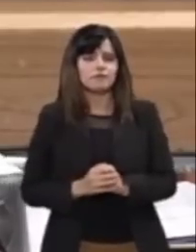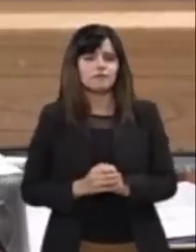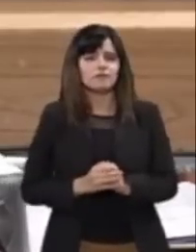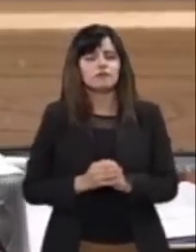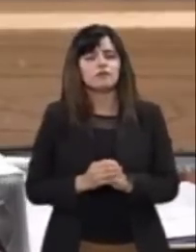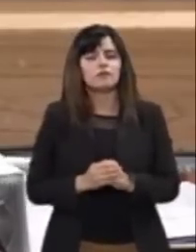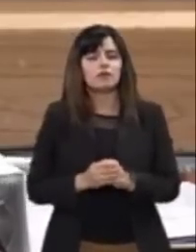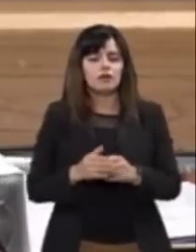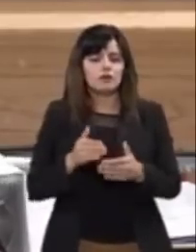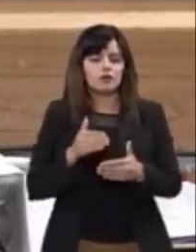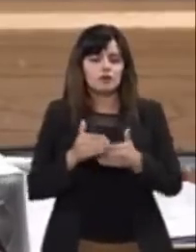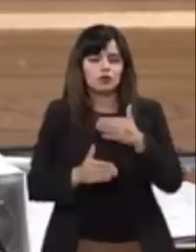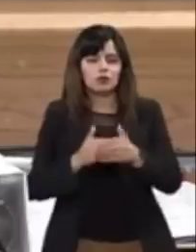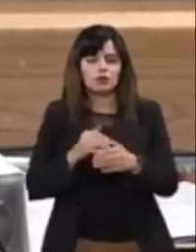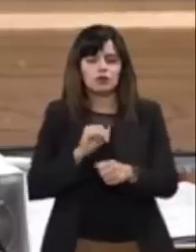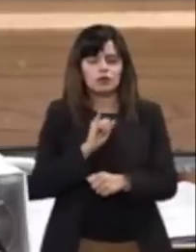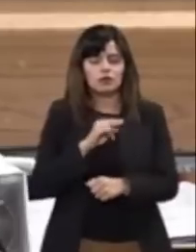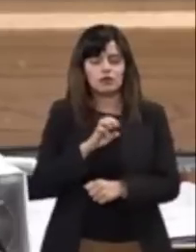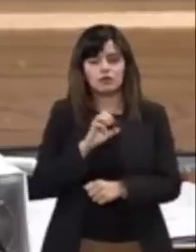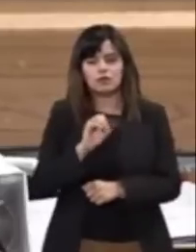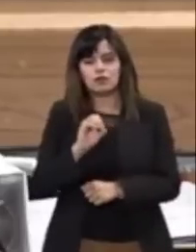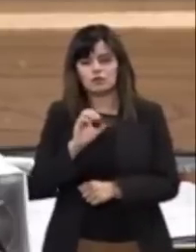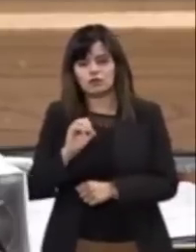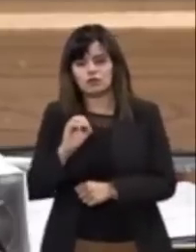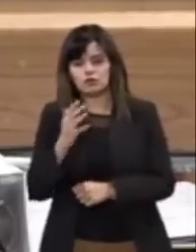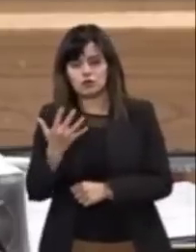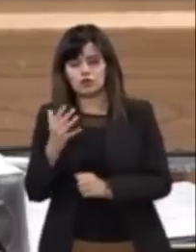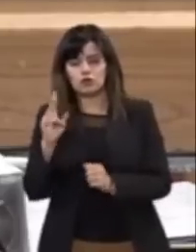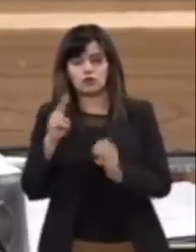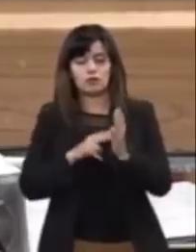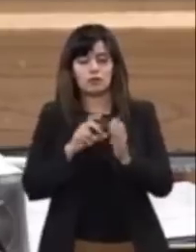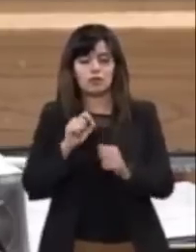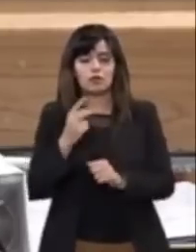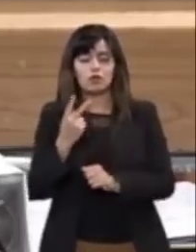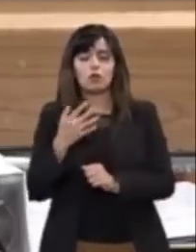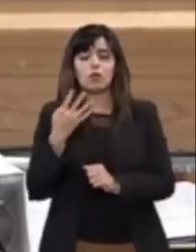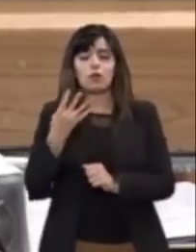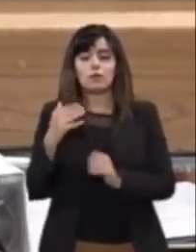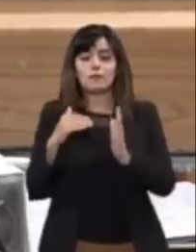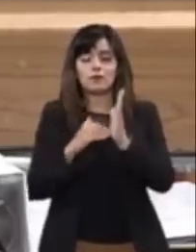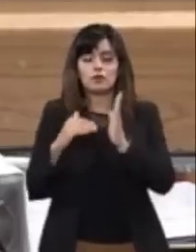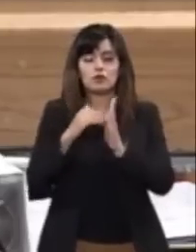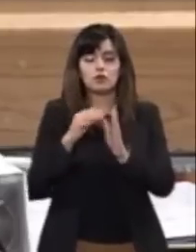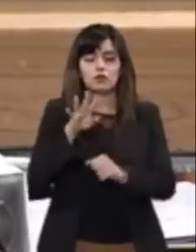Número de procedimiento INE 005-2022.